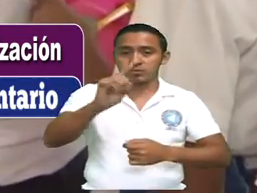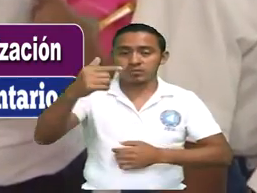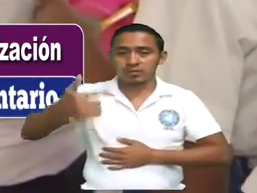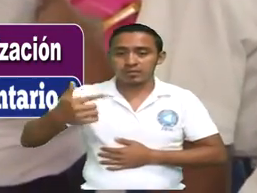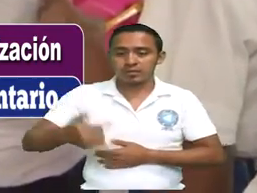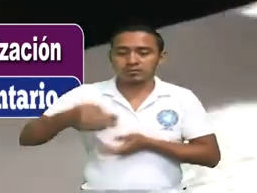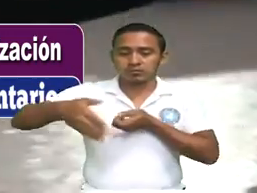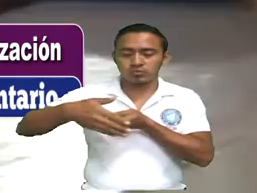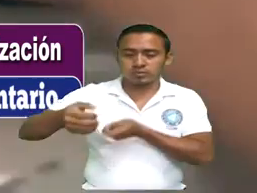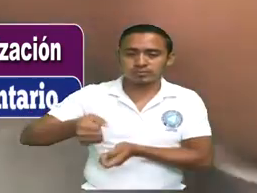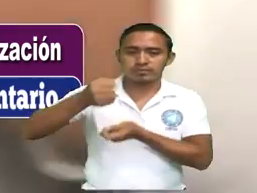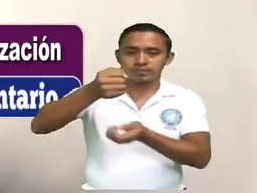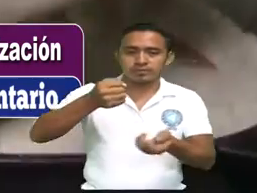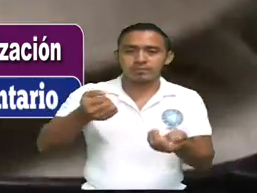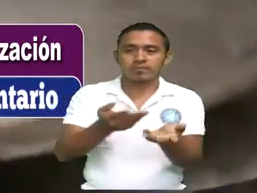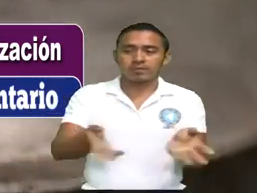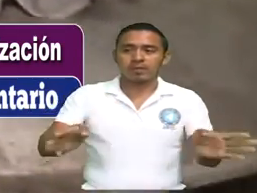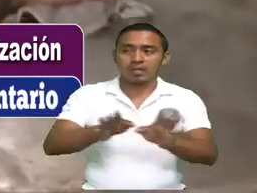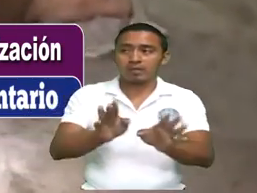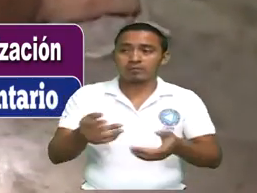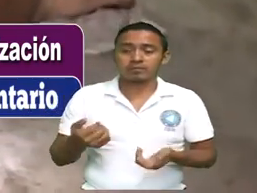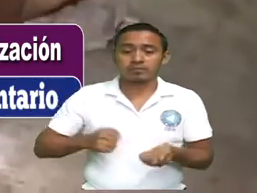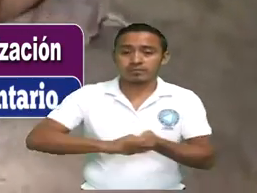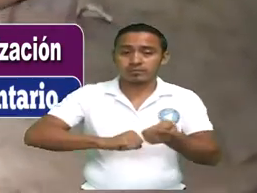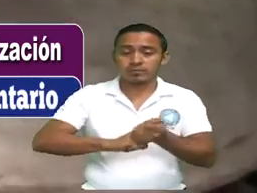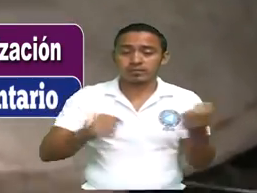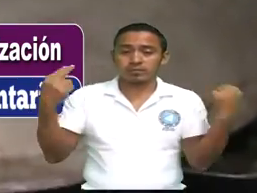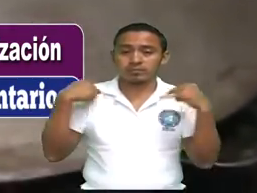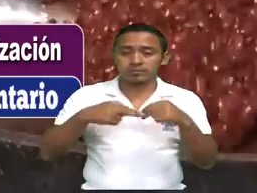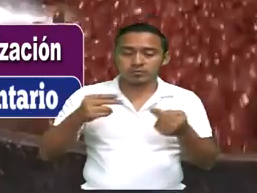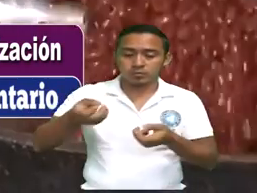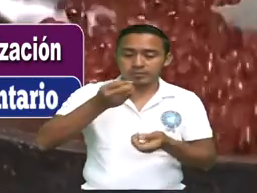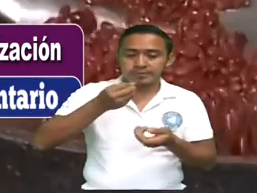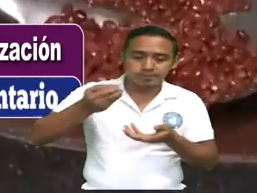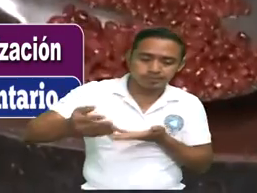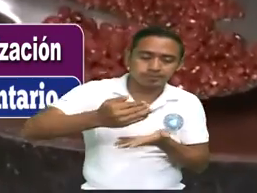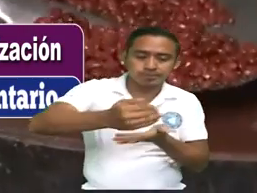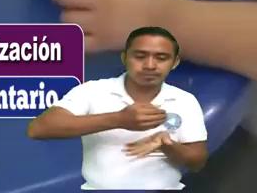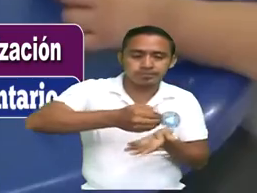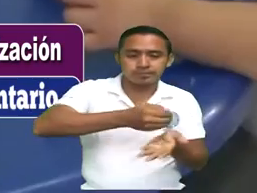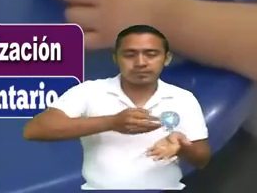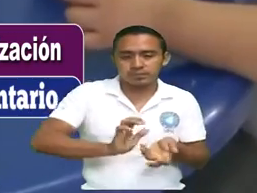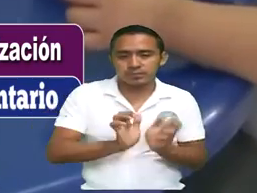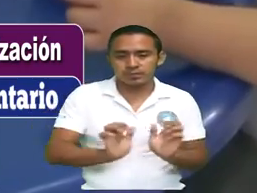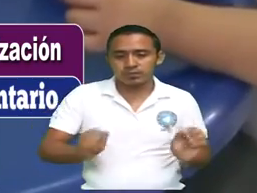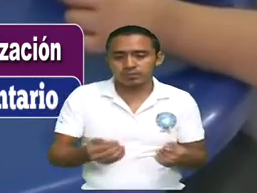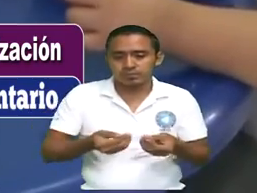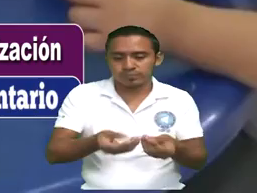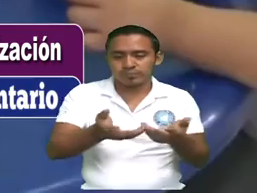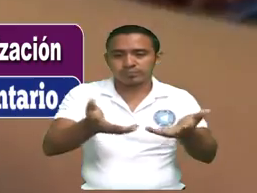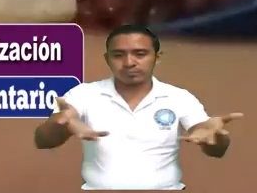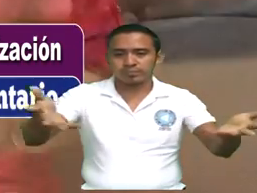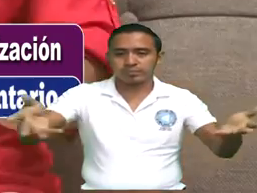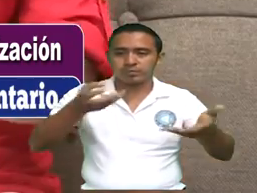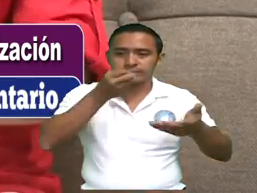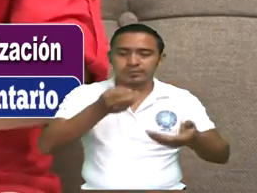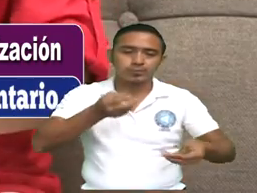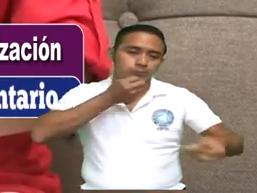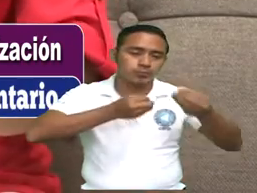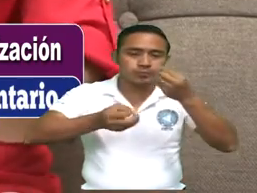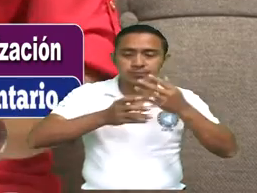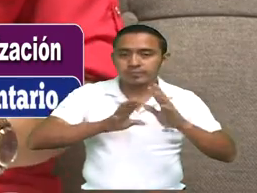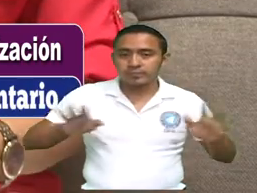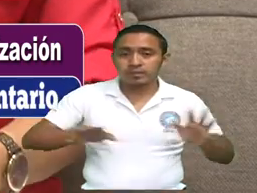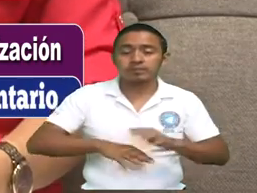cocinada, se quedan en el aula y le ayudan al maestro a repartir esa comida entre todos los niños y ven cómo los niños comen. Aparte de